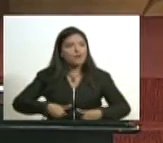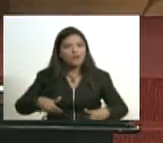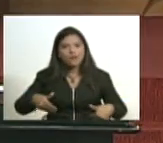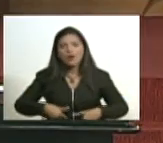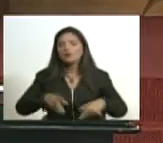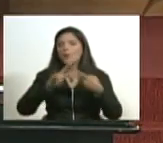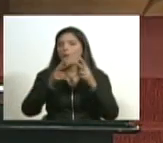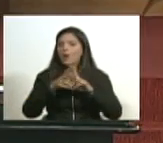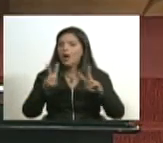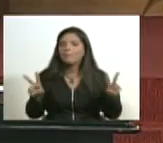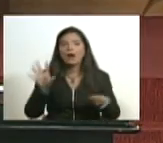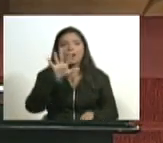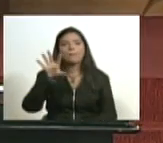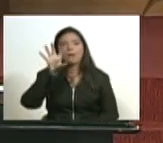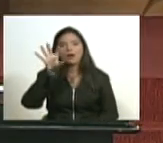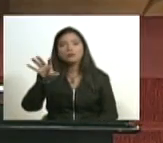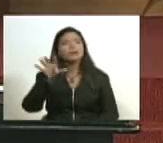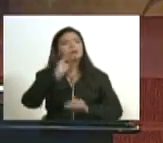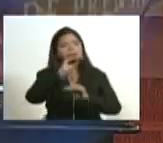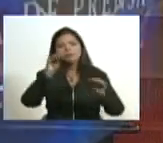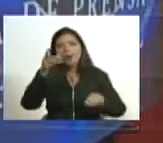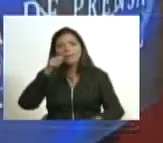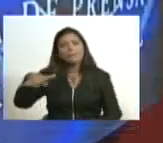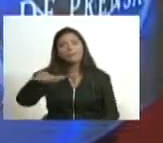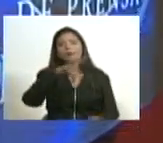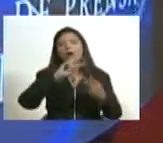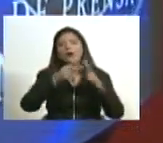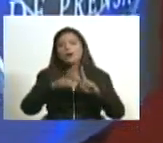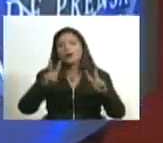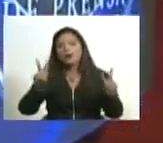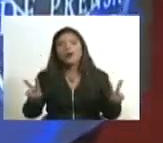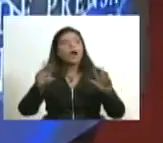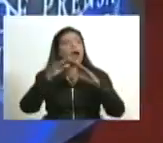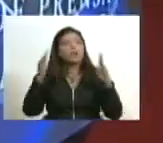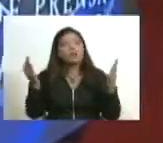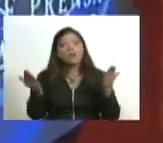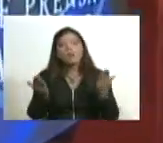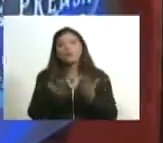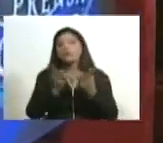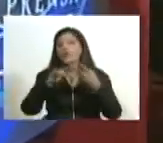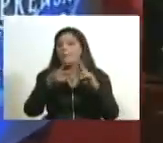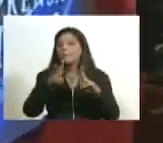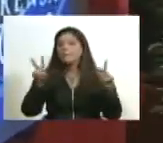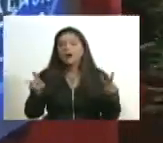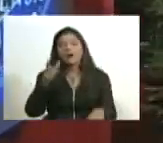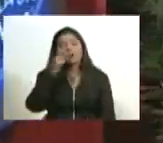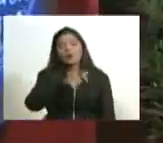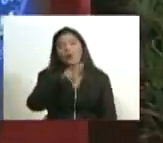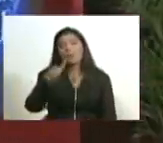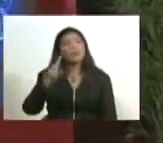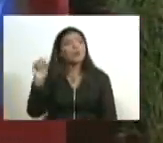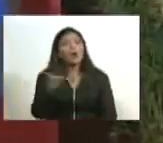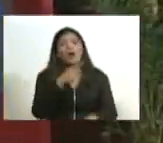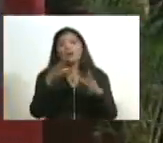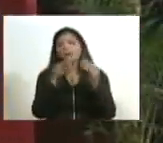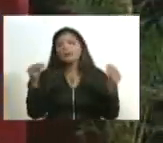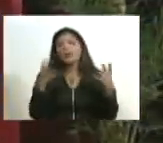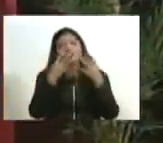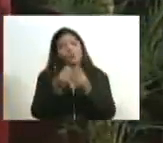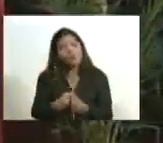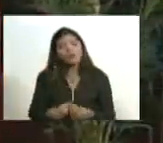país. Yo llamo a la paz a todo el pueblo de Venezuela, llamo a la paz a los mundos, a los pueblos, a todos que nos